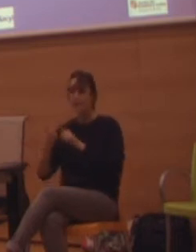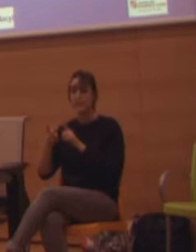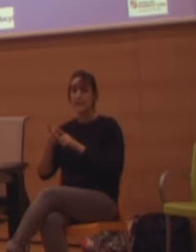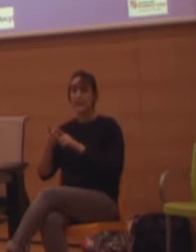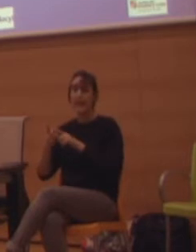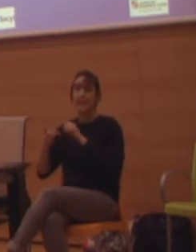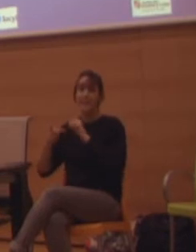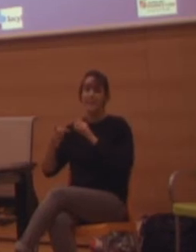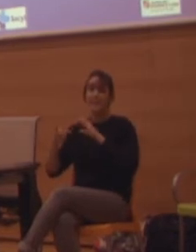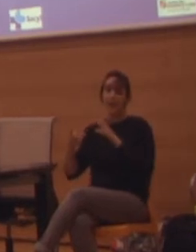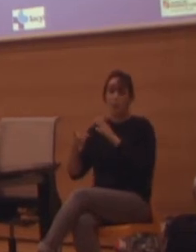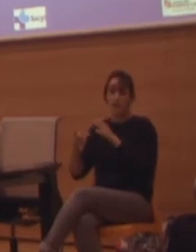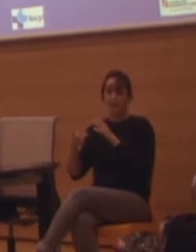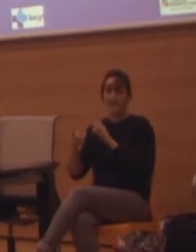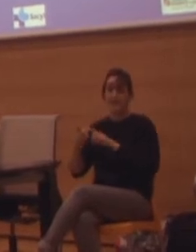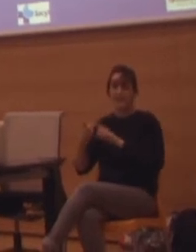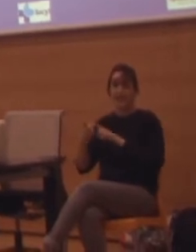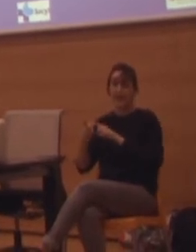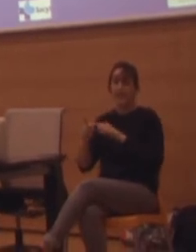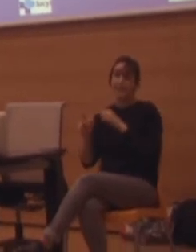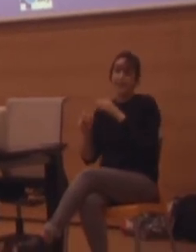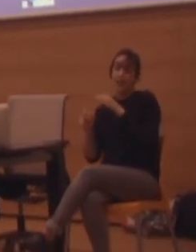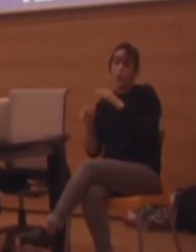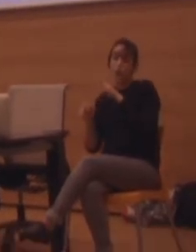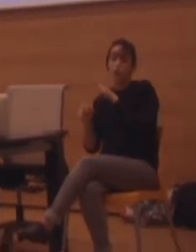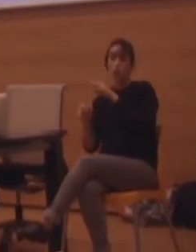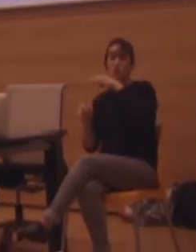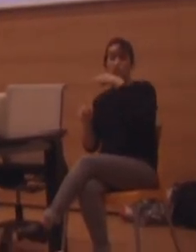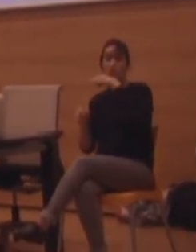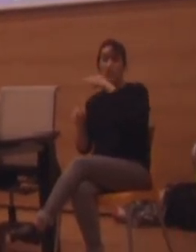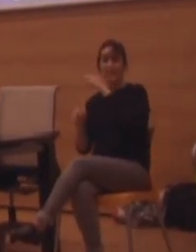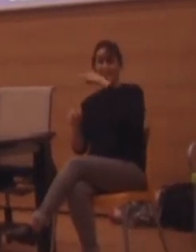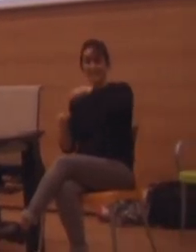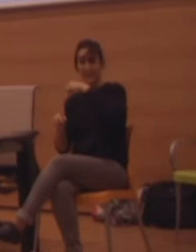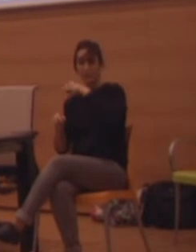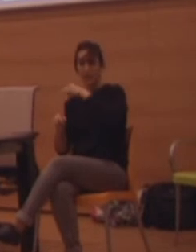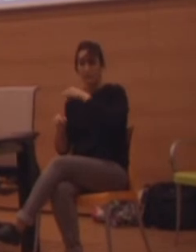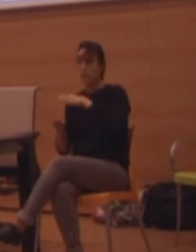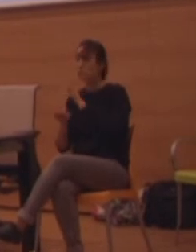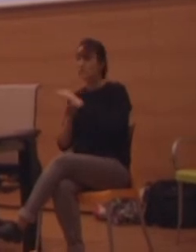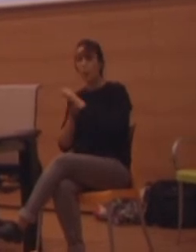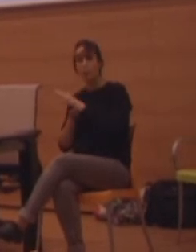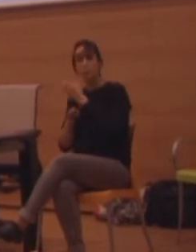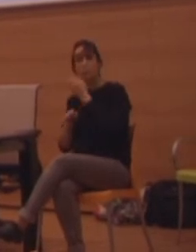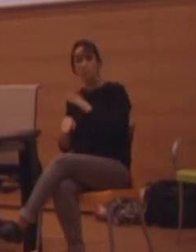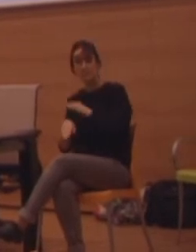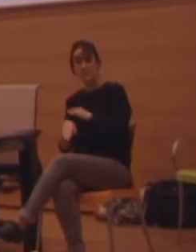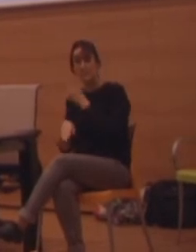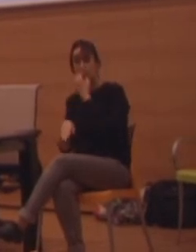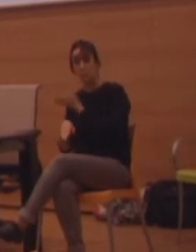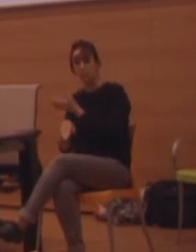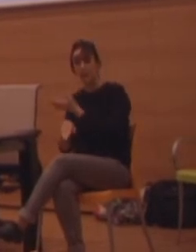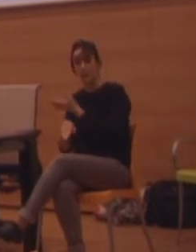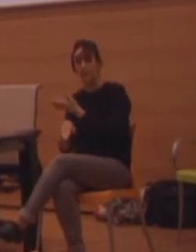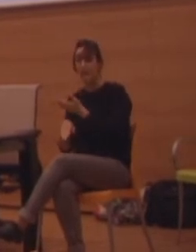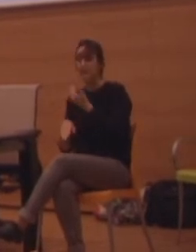tiene alrededor de la lesión es menor de 2 centímetros. Son esas lesiones que se tratan bastante bien y no corre más peligro al